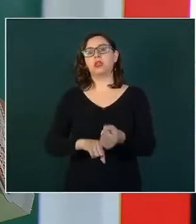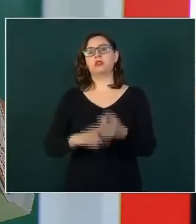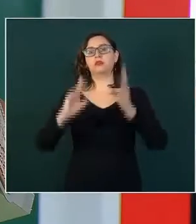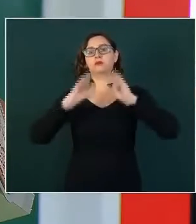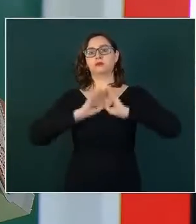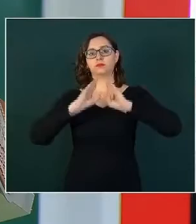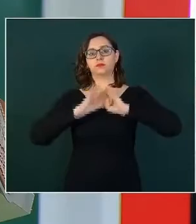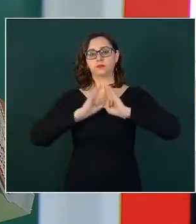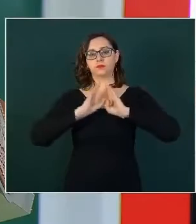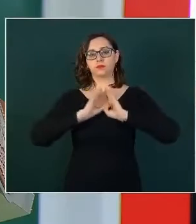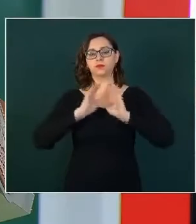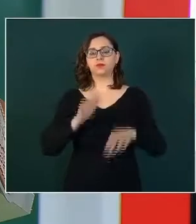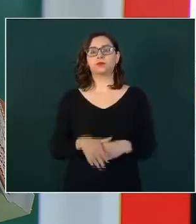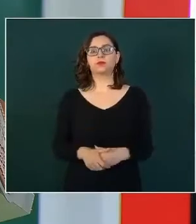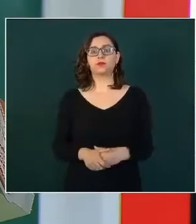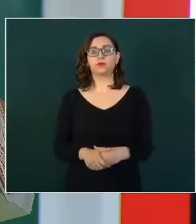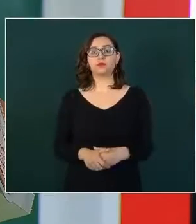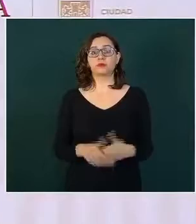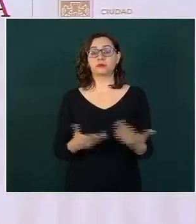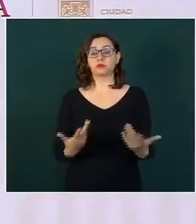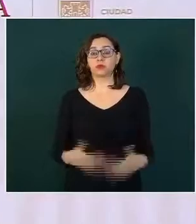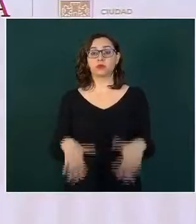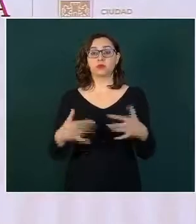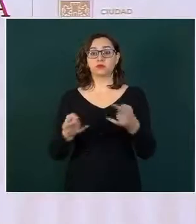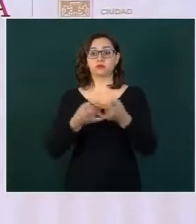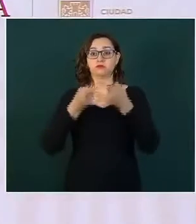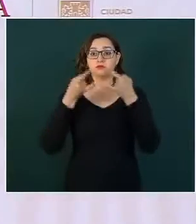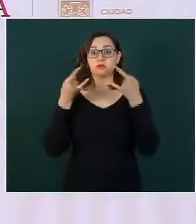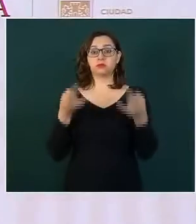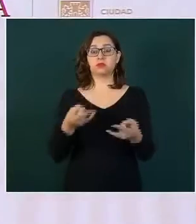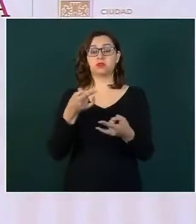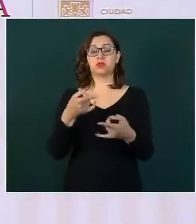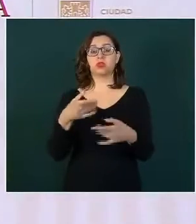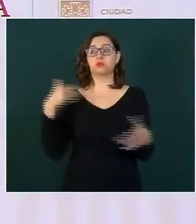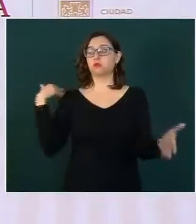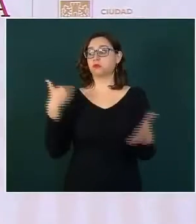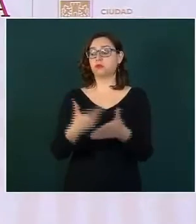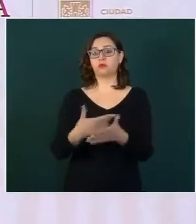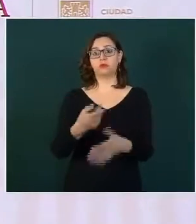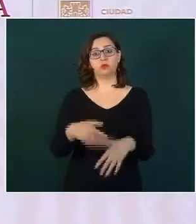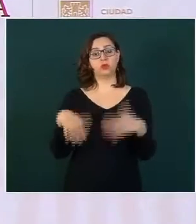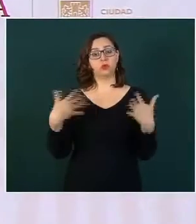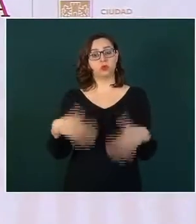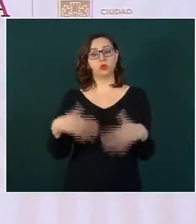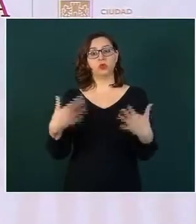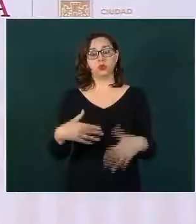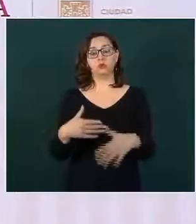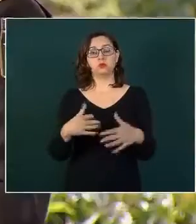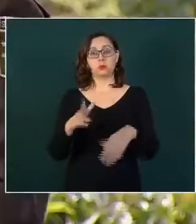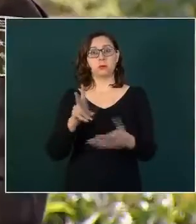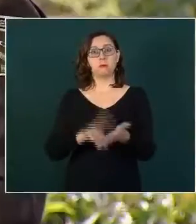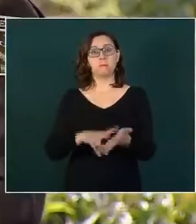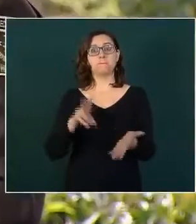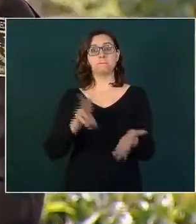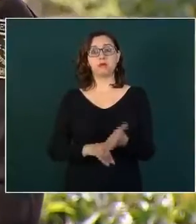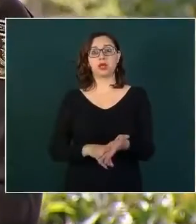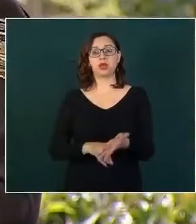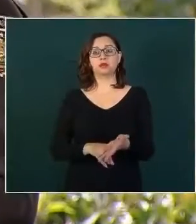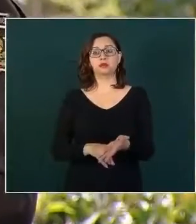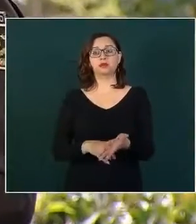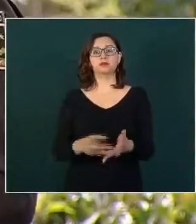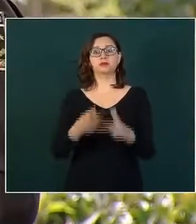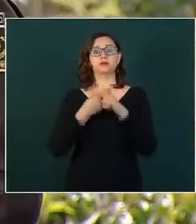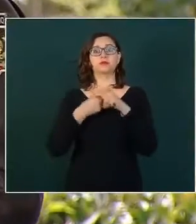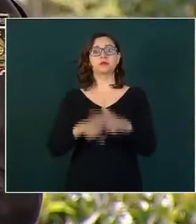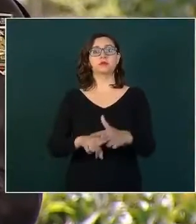Hecho significativo en la historia de la Secretaría de la Defensa Nacional, que tiene su génesis hace